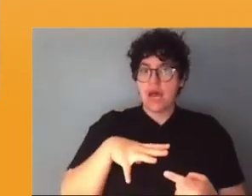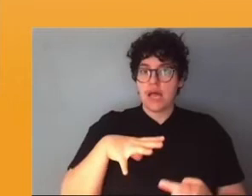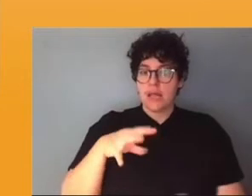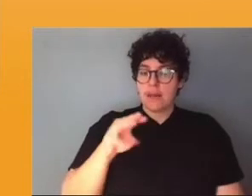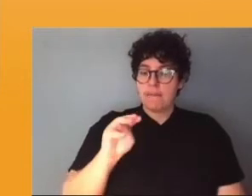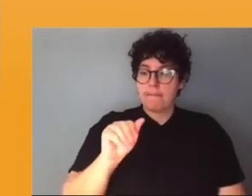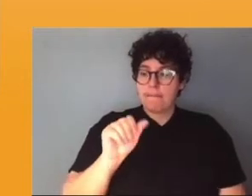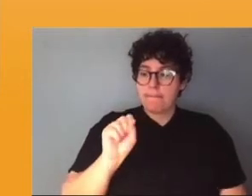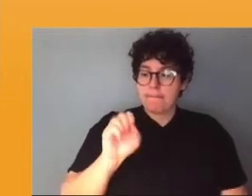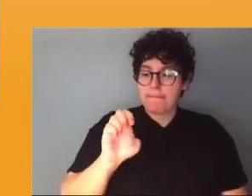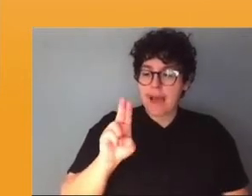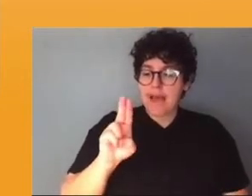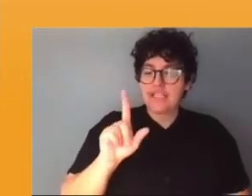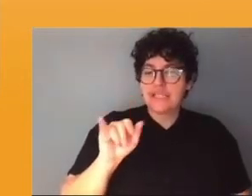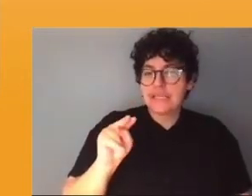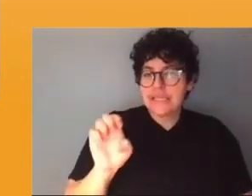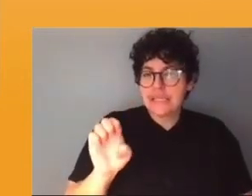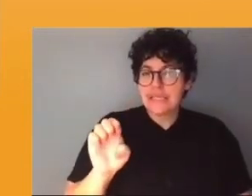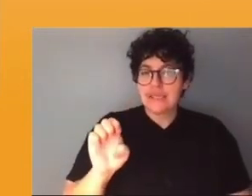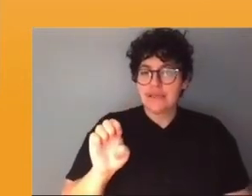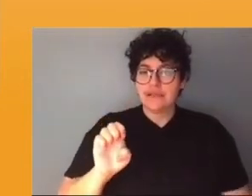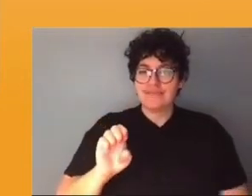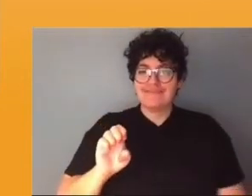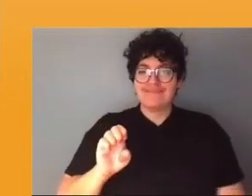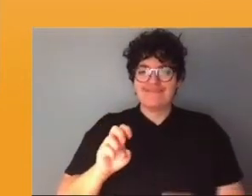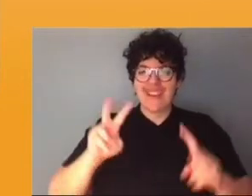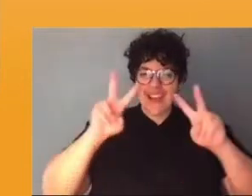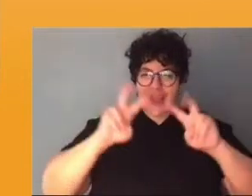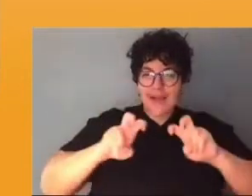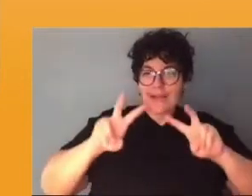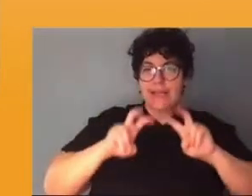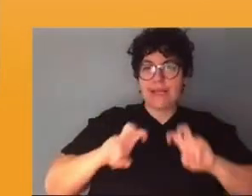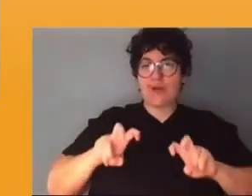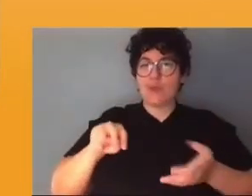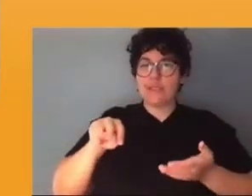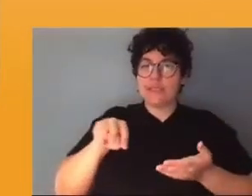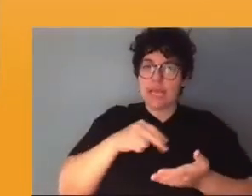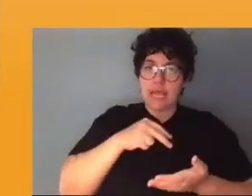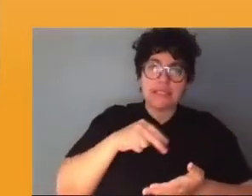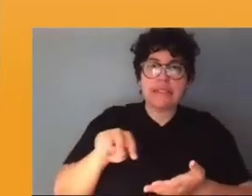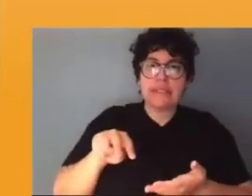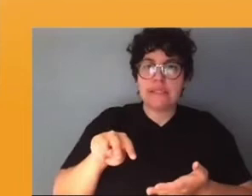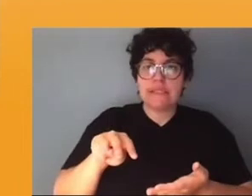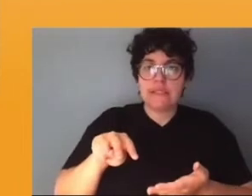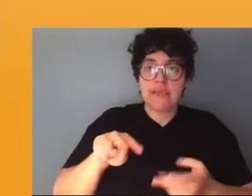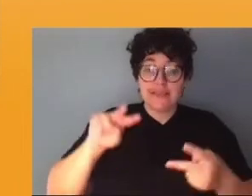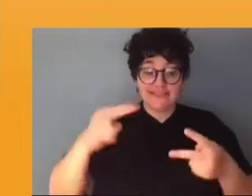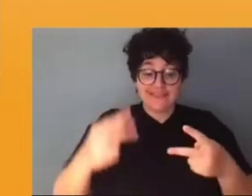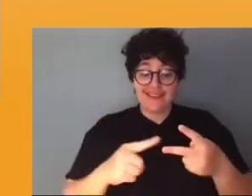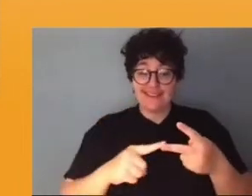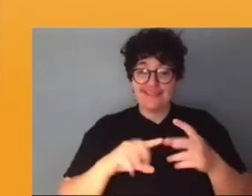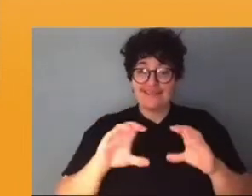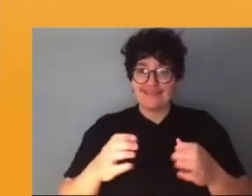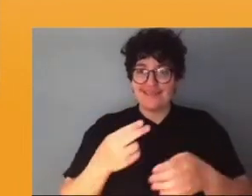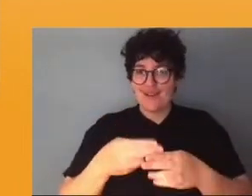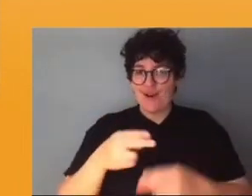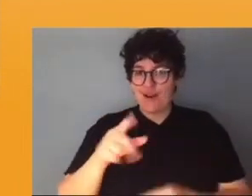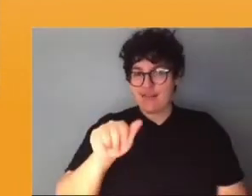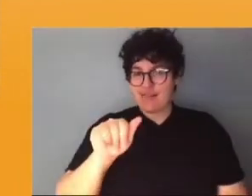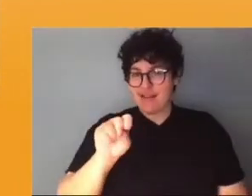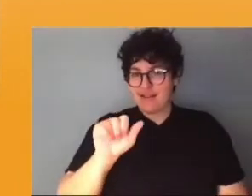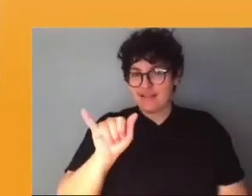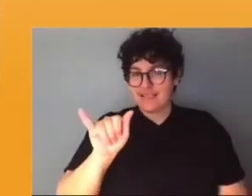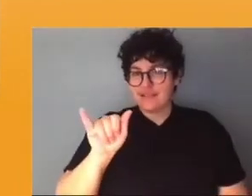una forma muy analítica y muy masculina de bailar, y una segunda que se llama lacian, la cual es